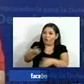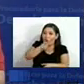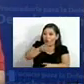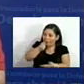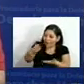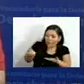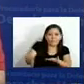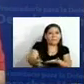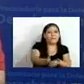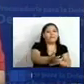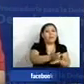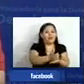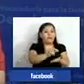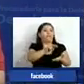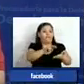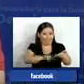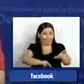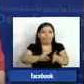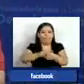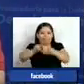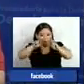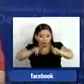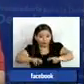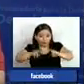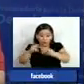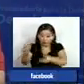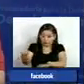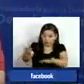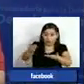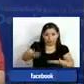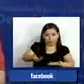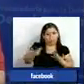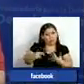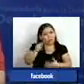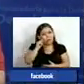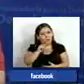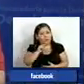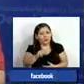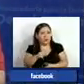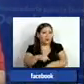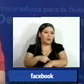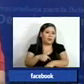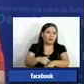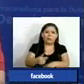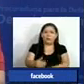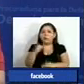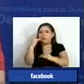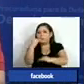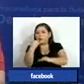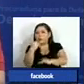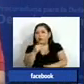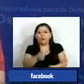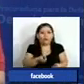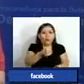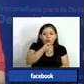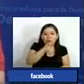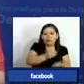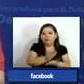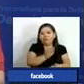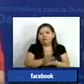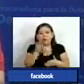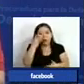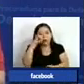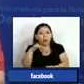información que estamos solicitando. Hasta el momento se ha visto bastante limitado el acceso a la información, como por